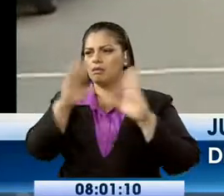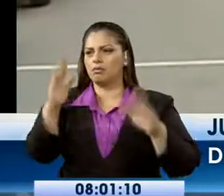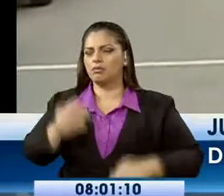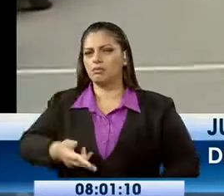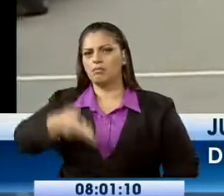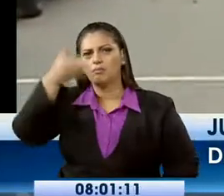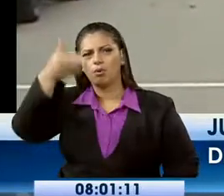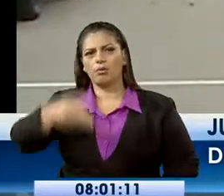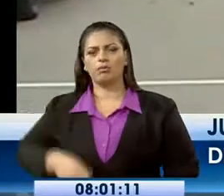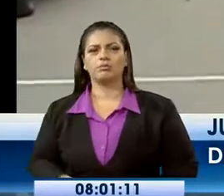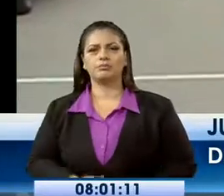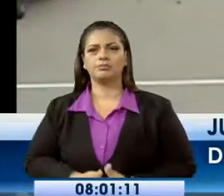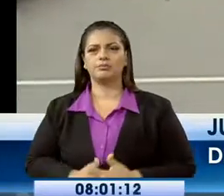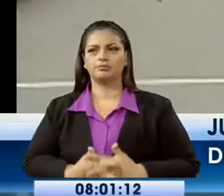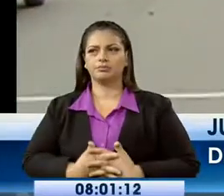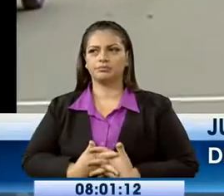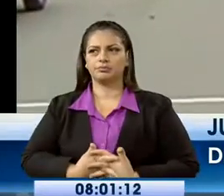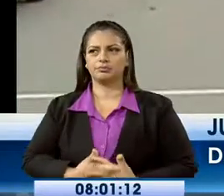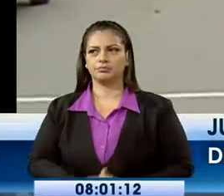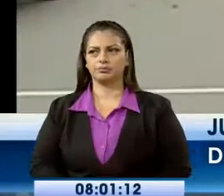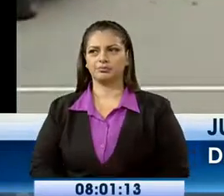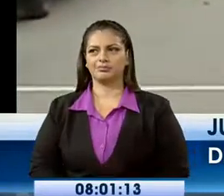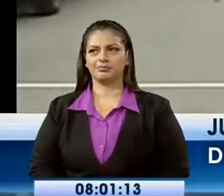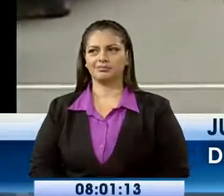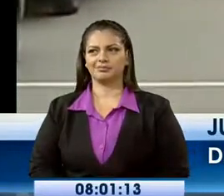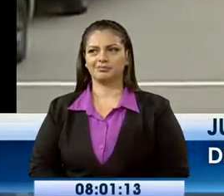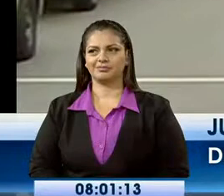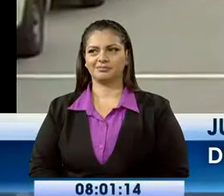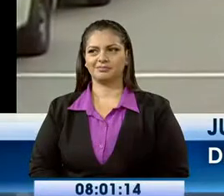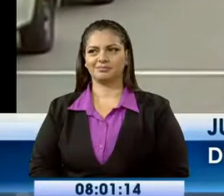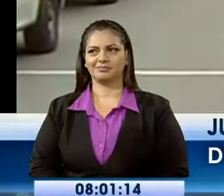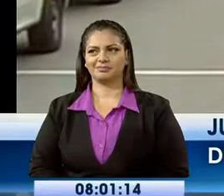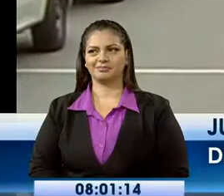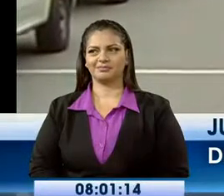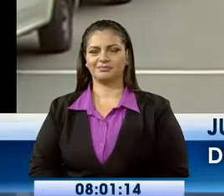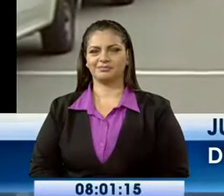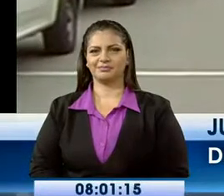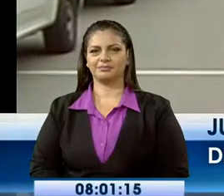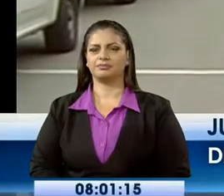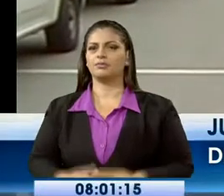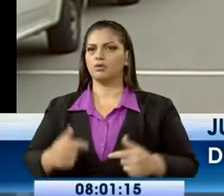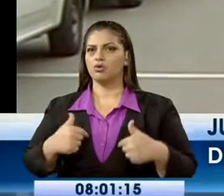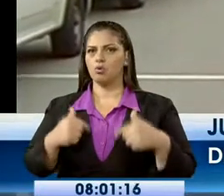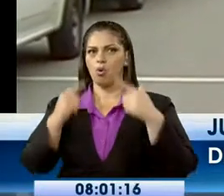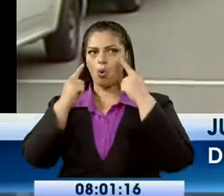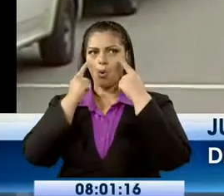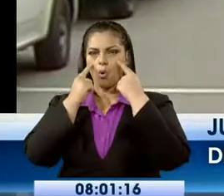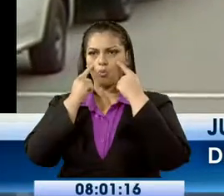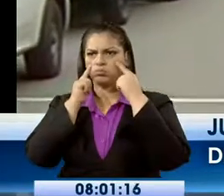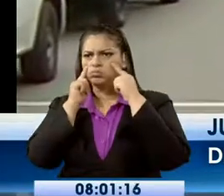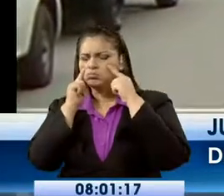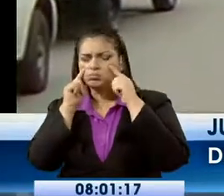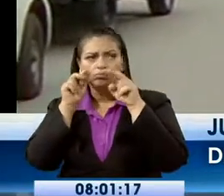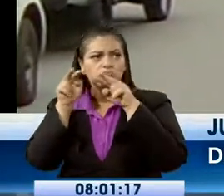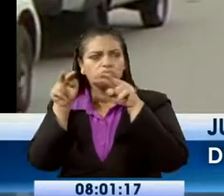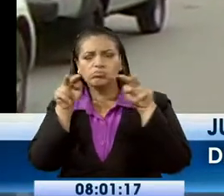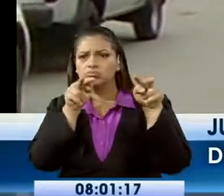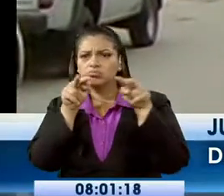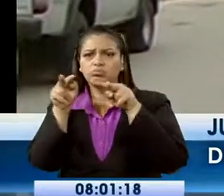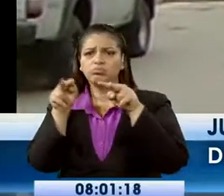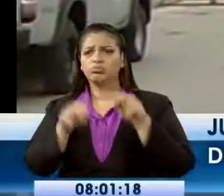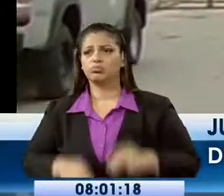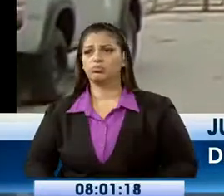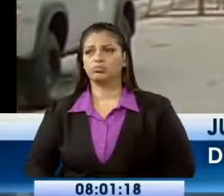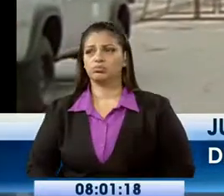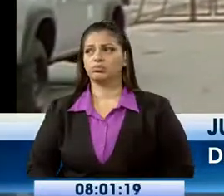pues yo vivo ahí en esa casita de madera. Entonces yo estoy pendiente porque recién los hemos pasado ahí a vivir. Eso mi